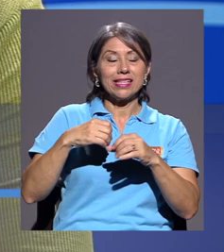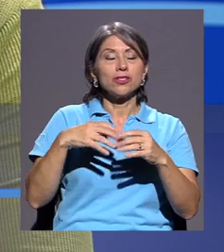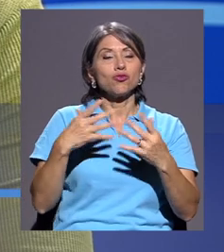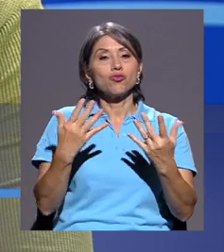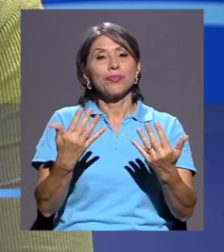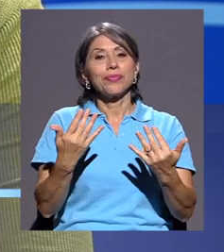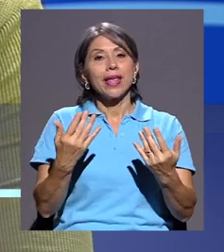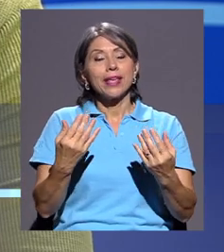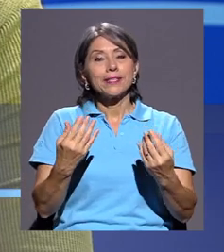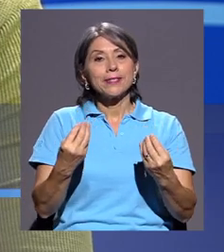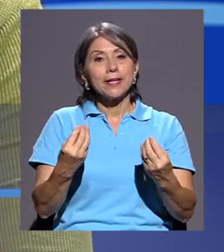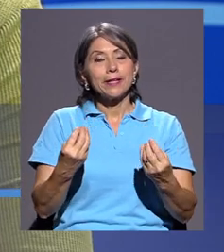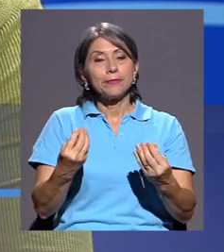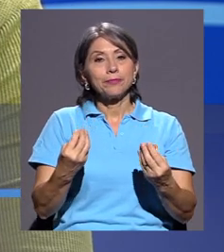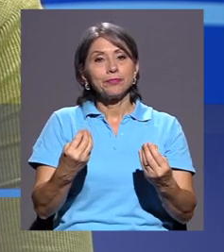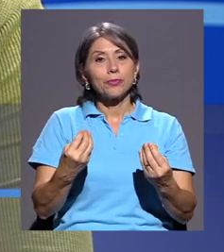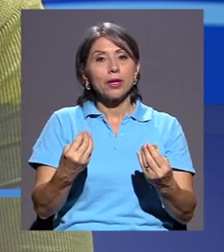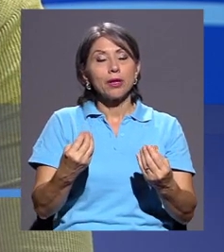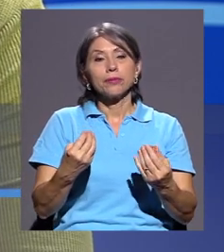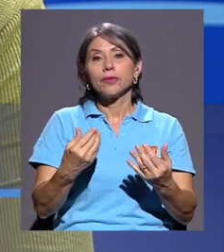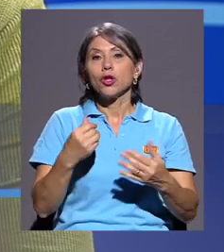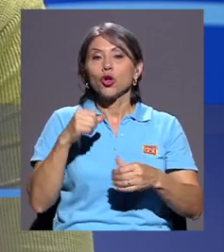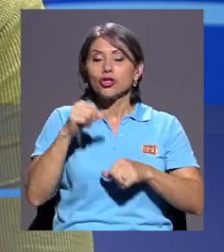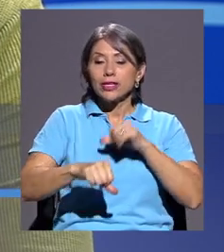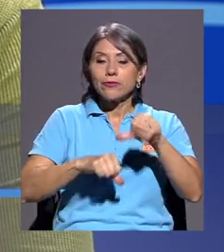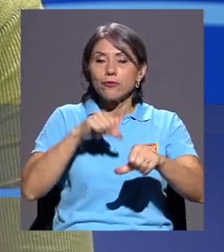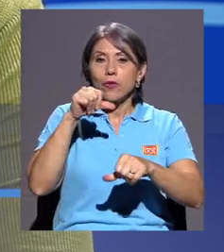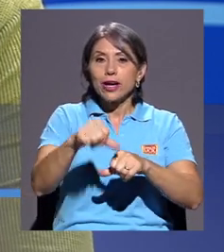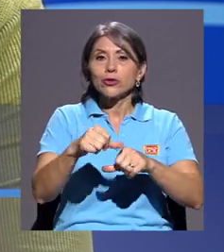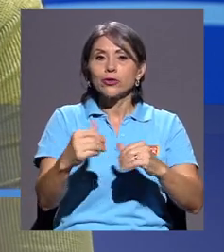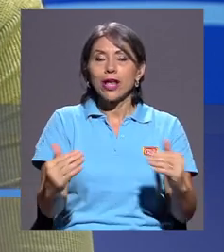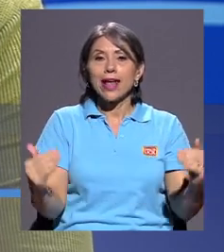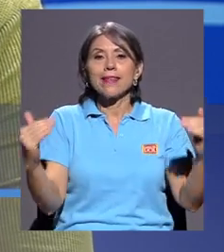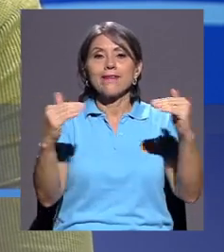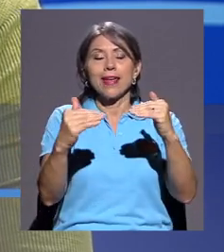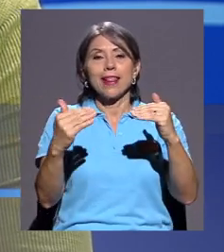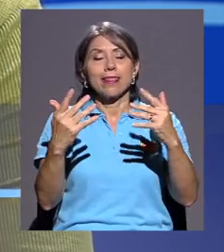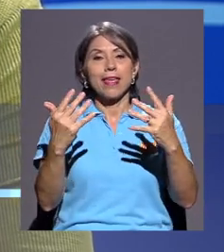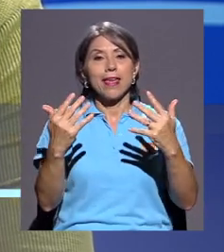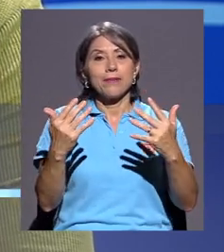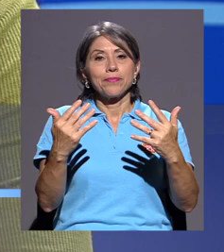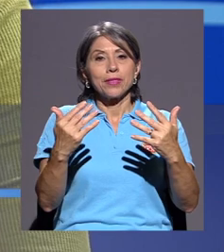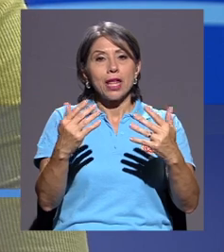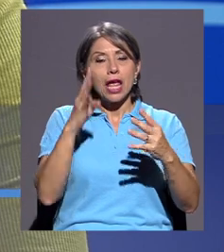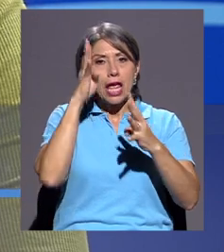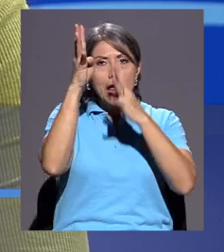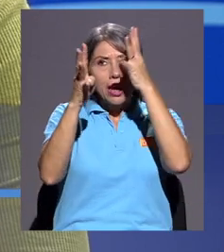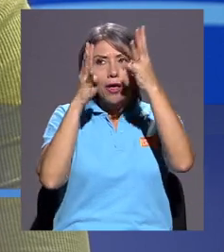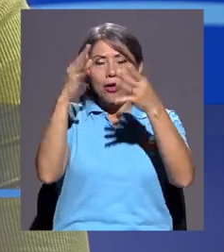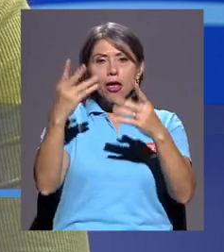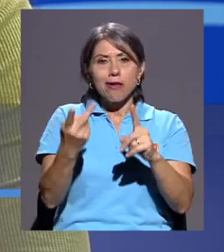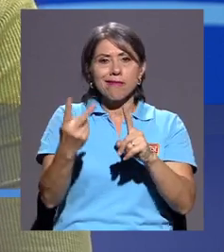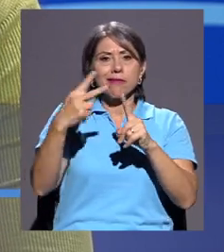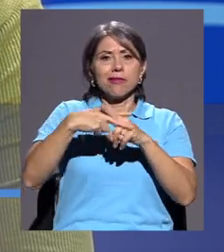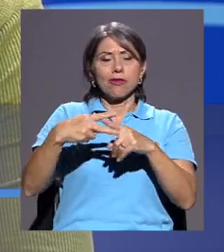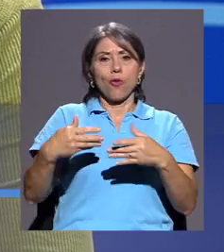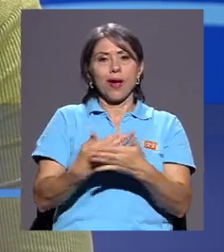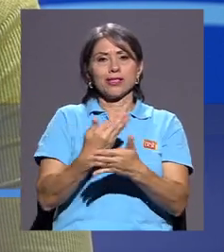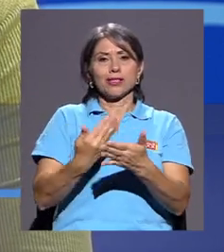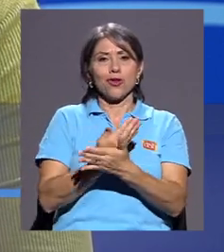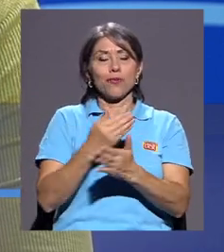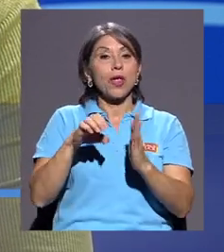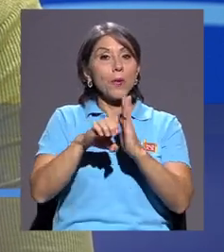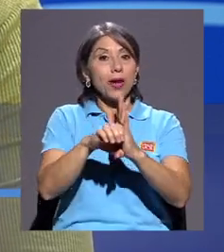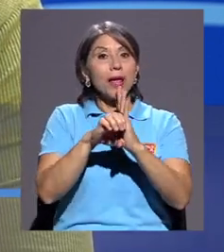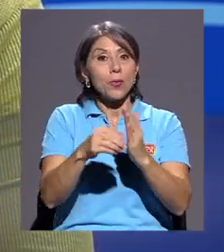mencionar, por ejemplo, es los esfuerzos que se hacen a nivel de innovación. Entonces, por